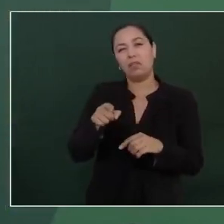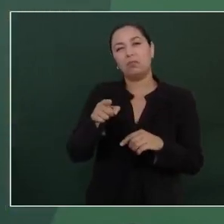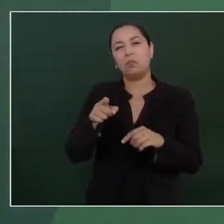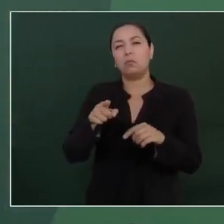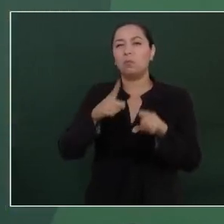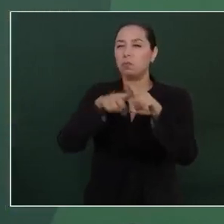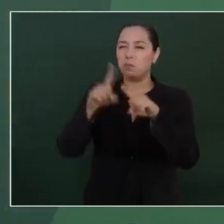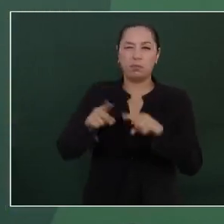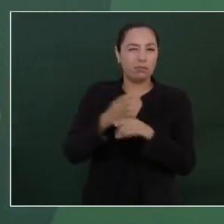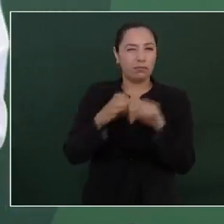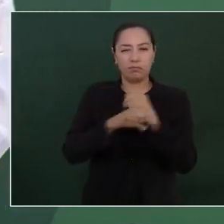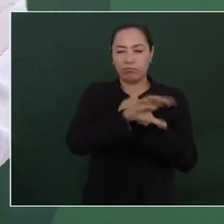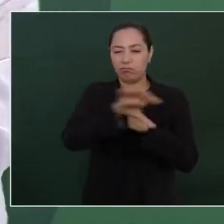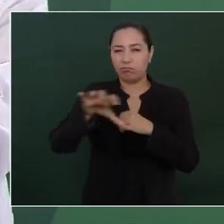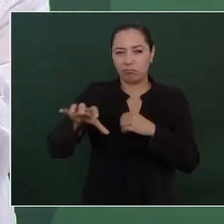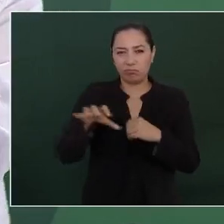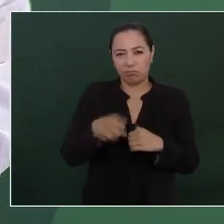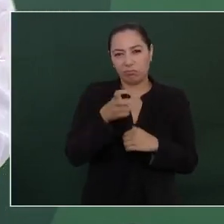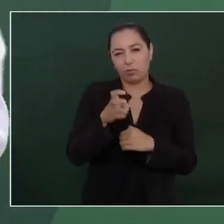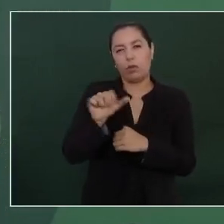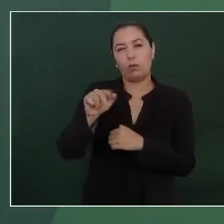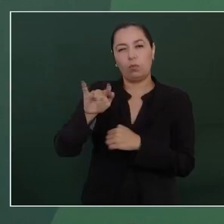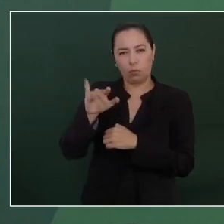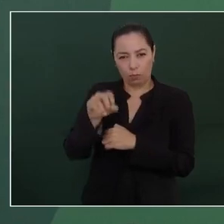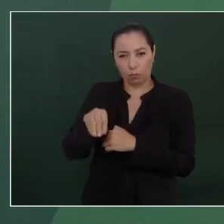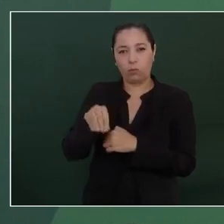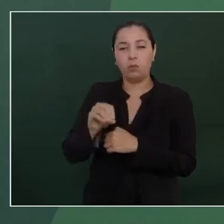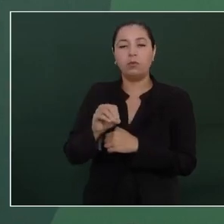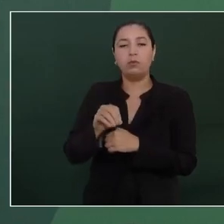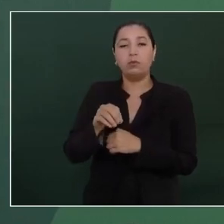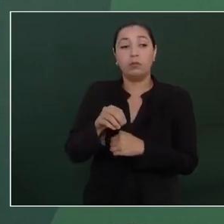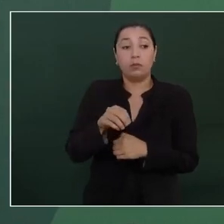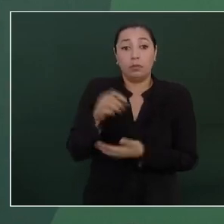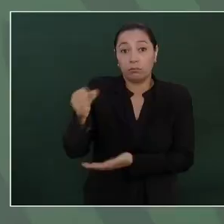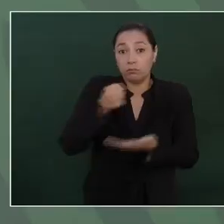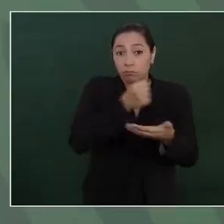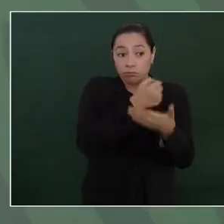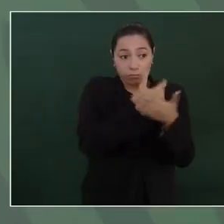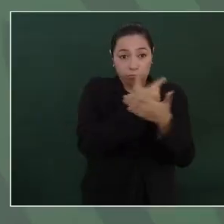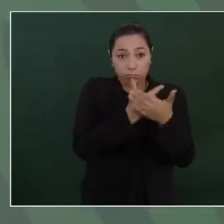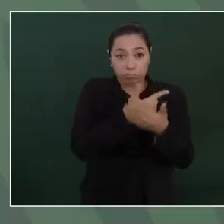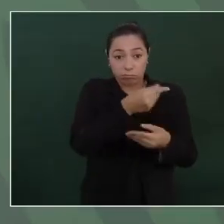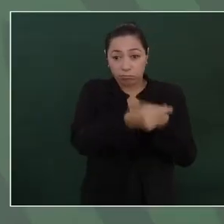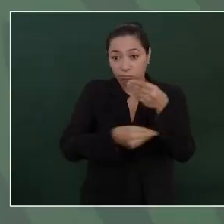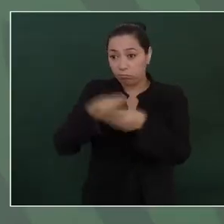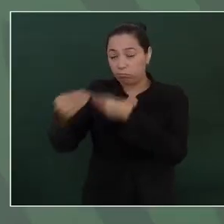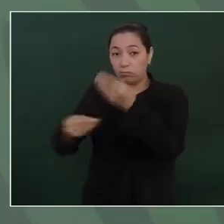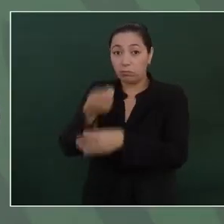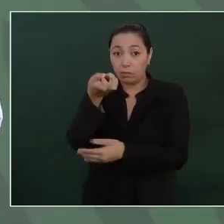autónomos, el presupuesto es dinero del pueblo